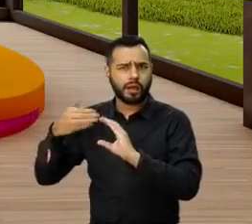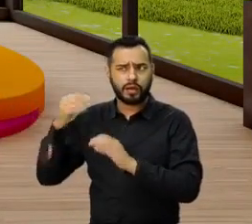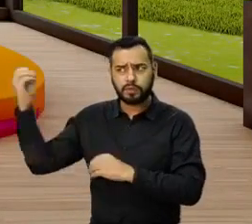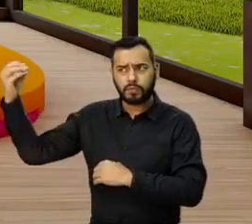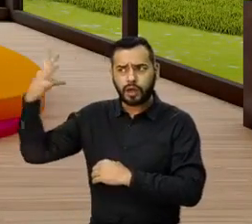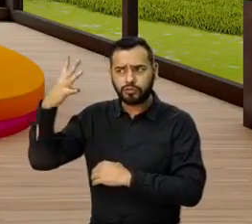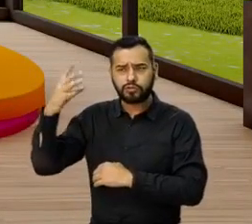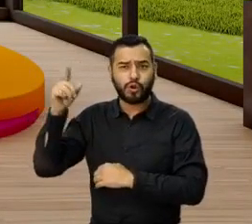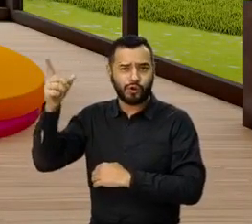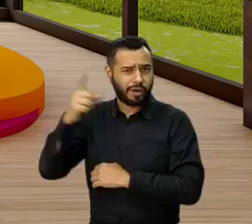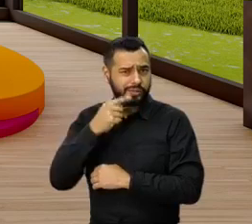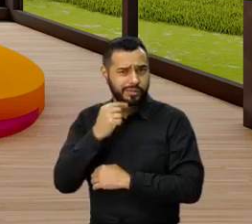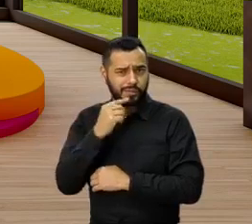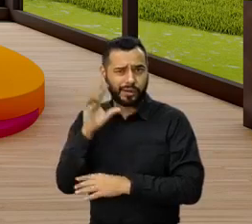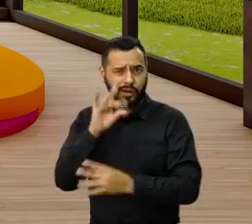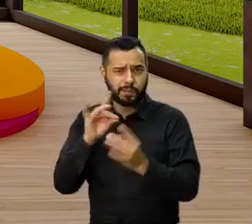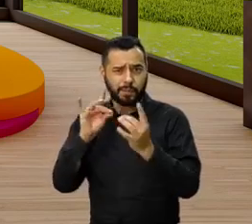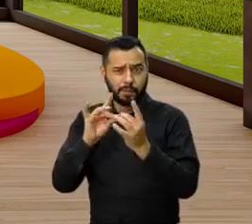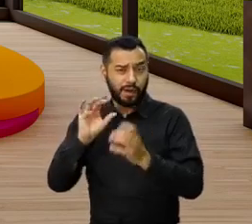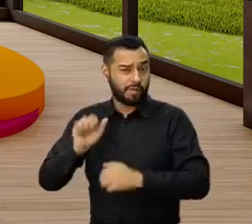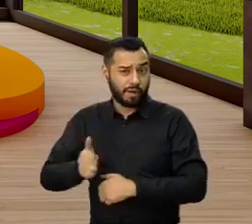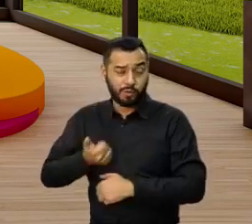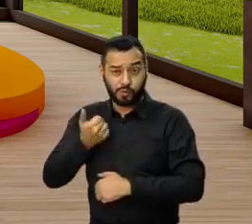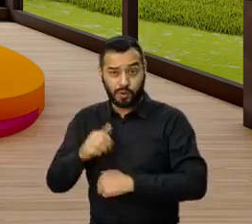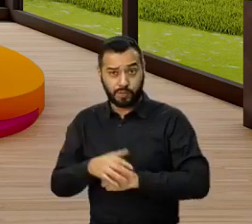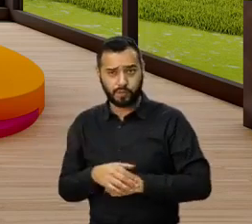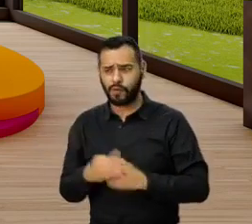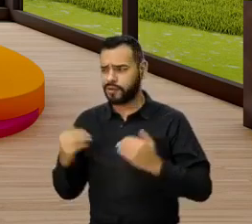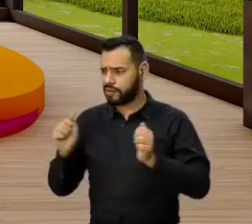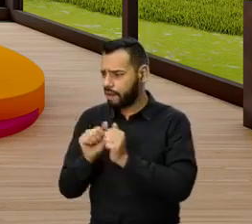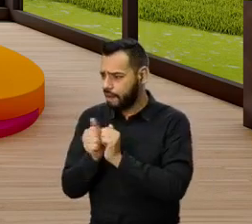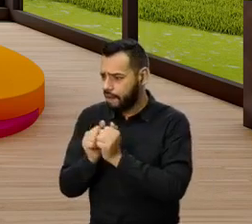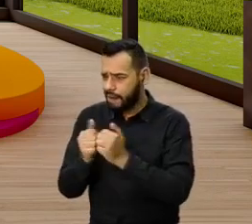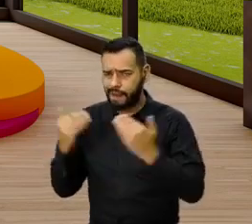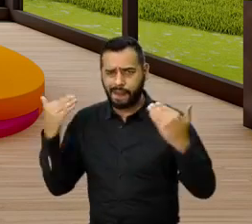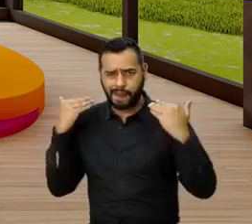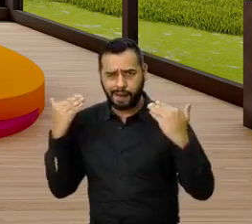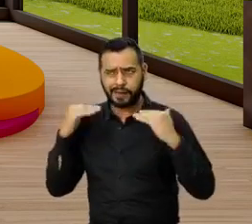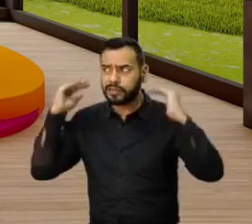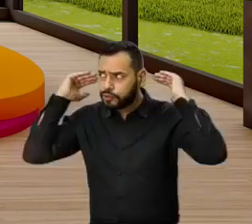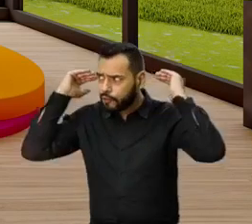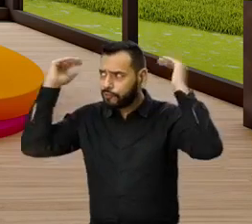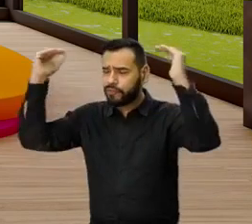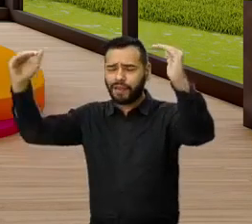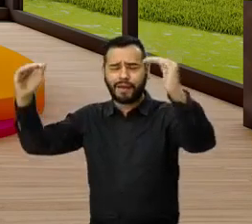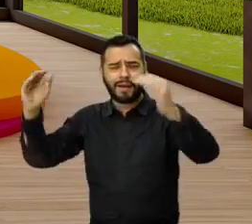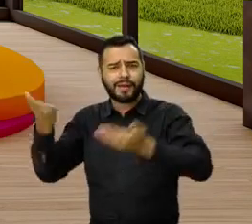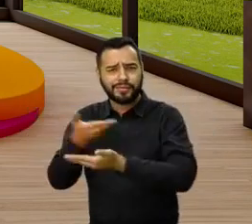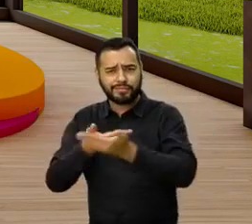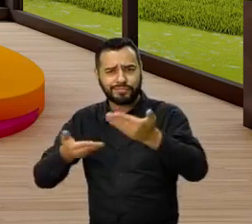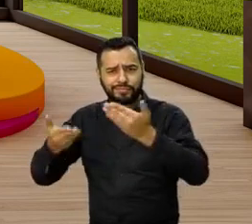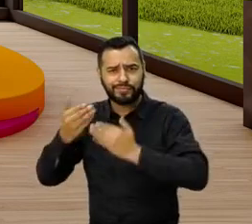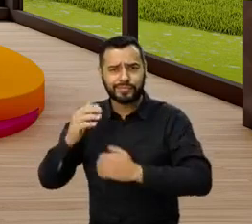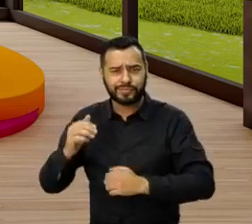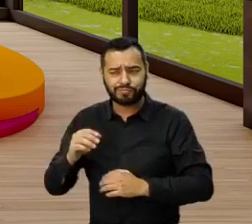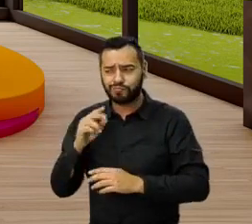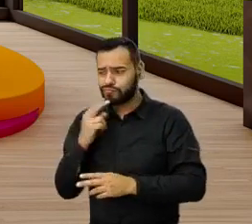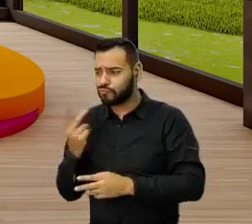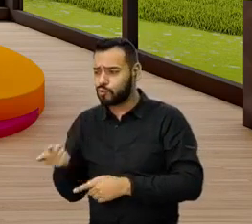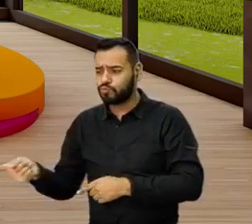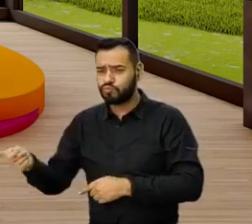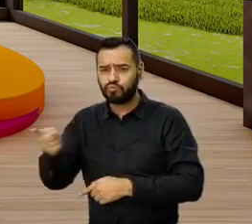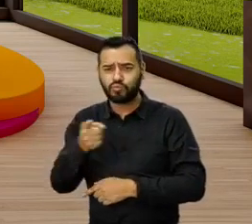tan chévere que hace en zipaquirá perfecto para aprovechar hacer ejercicio estar en la terraza compartir el verde